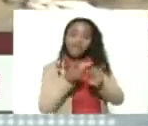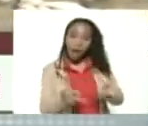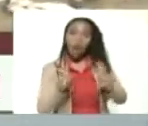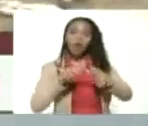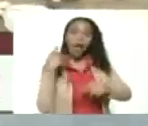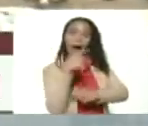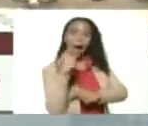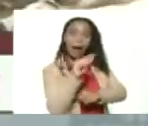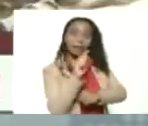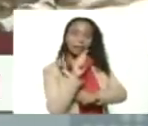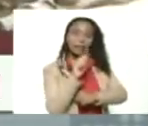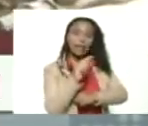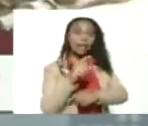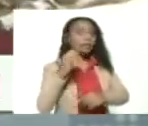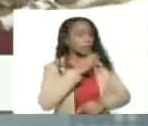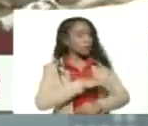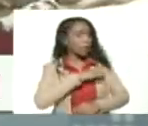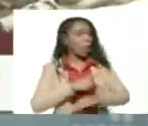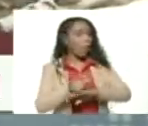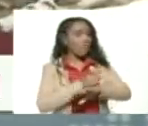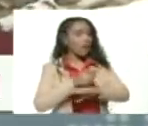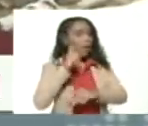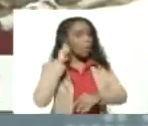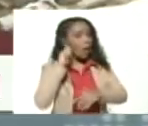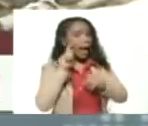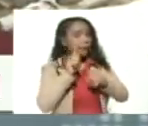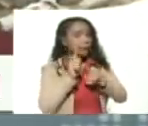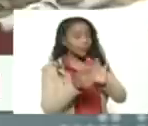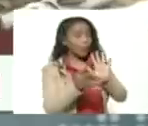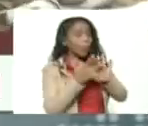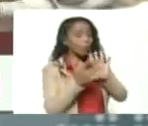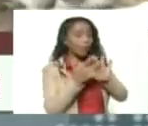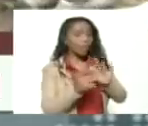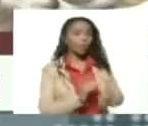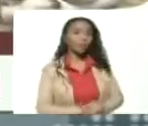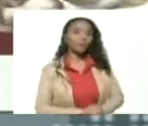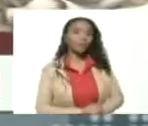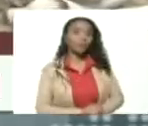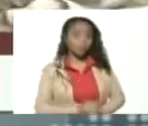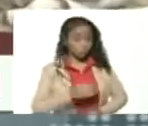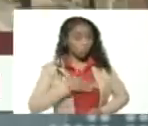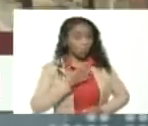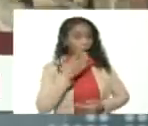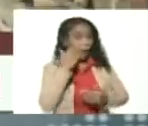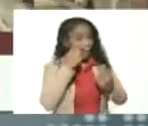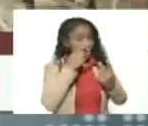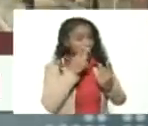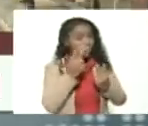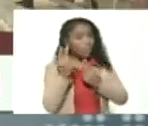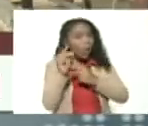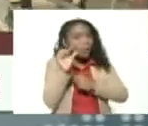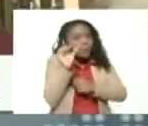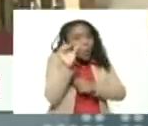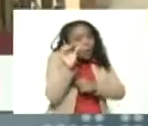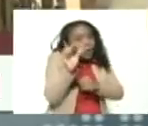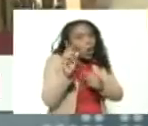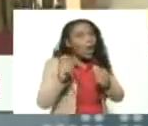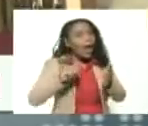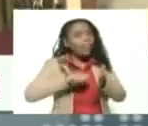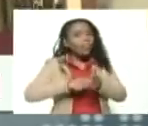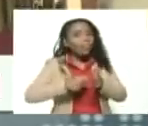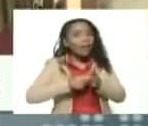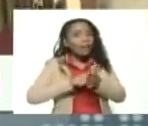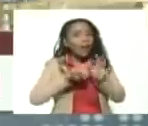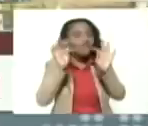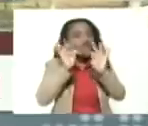precisamente, señora gobernadora, este pase. Si nos pudiera mostrar un poquito la técnica